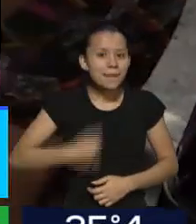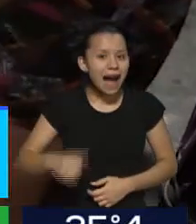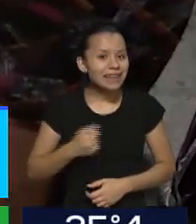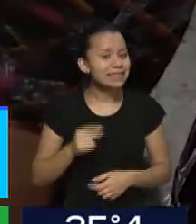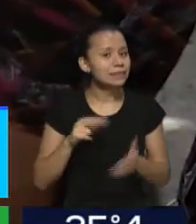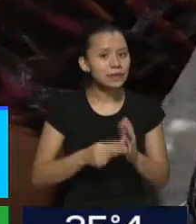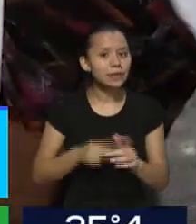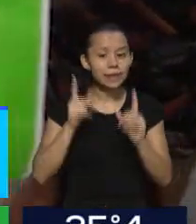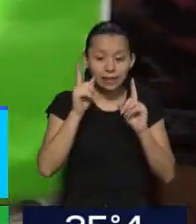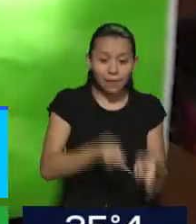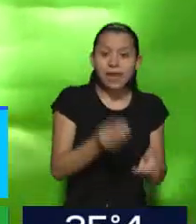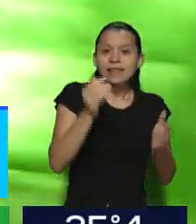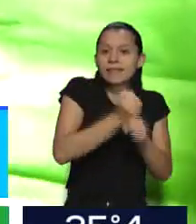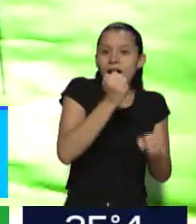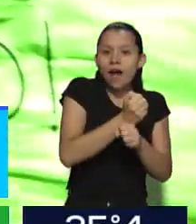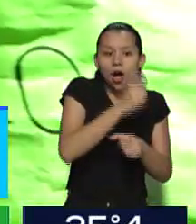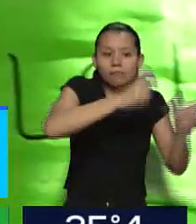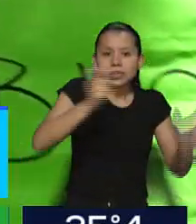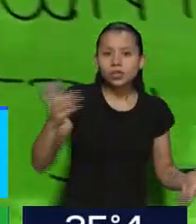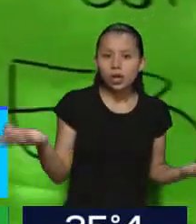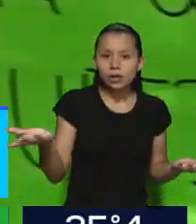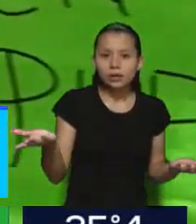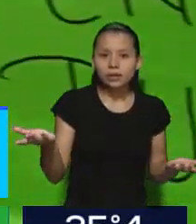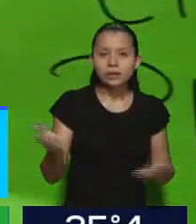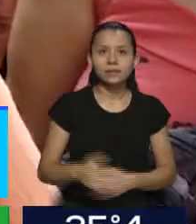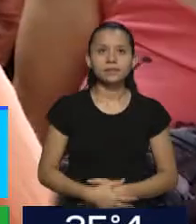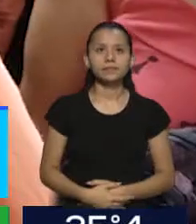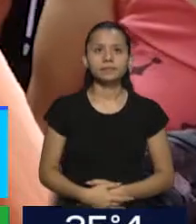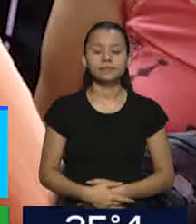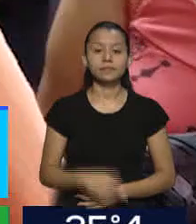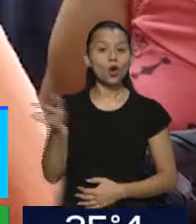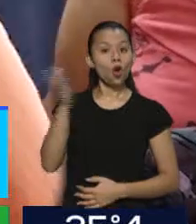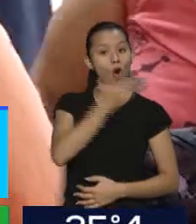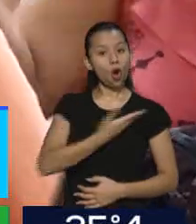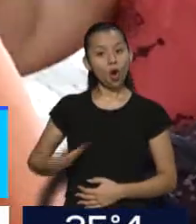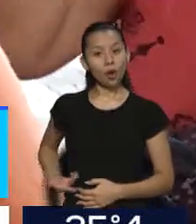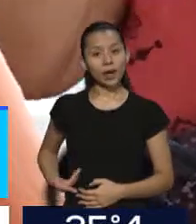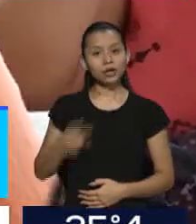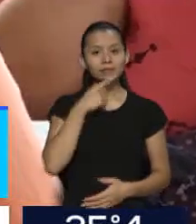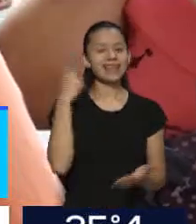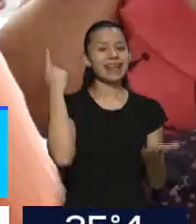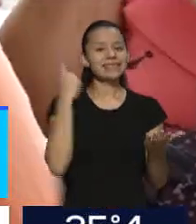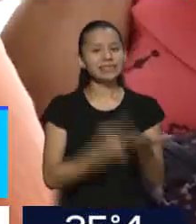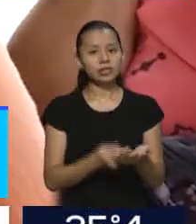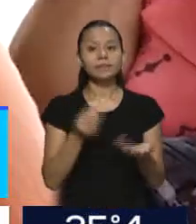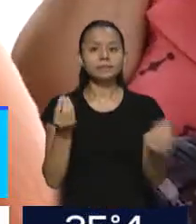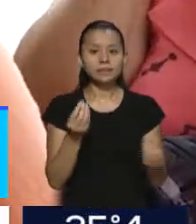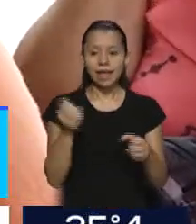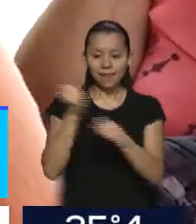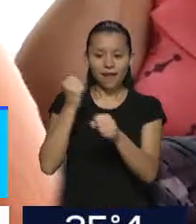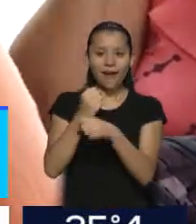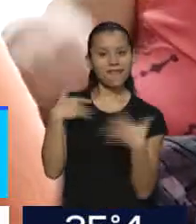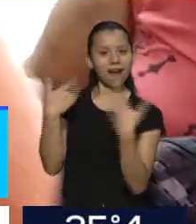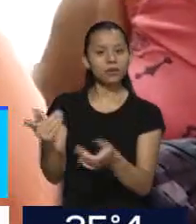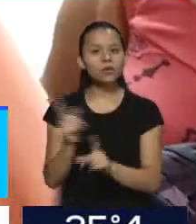las familias trabajadoras. El gobierno ha presentado una serie de medidas que no benefician a los trabajadores, sino que por el contrario